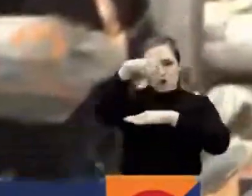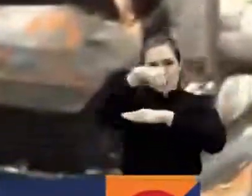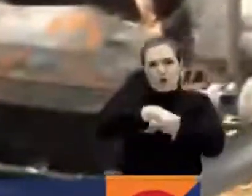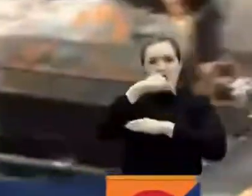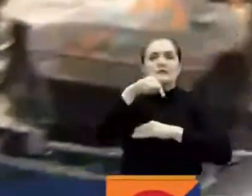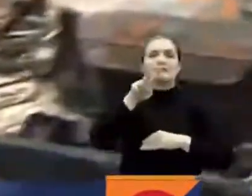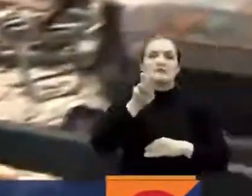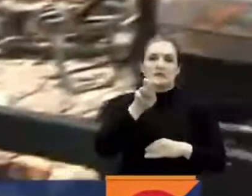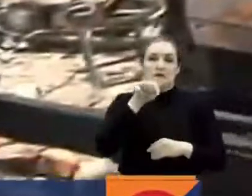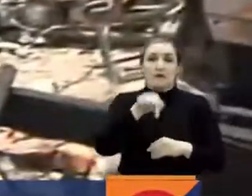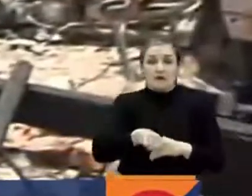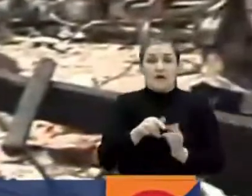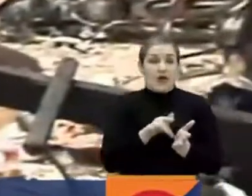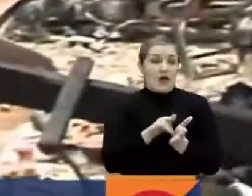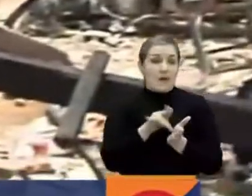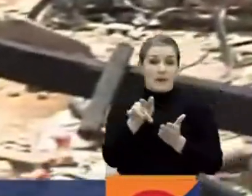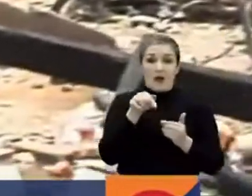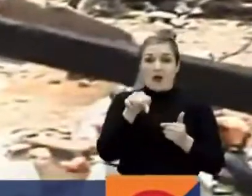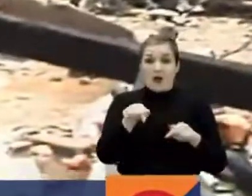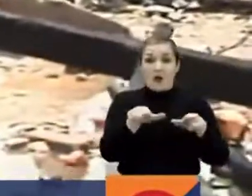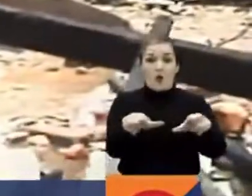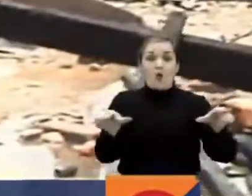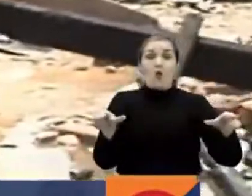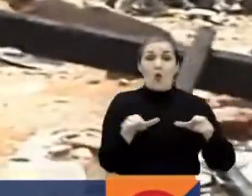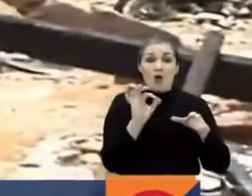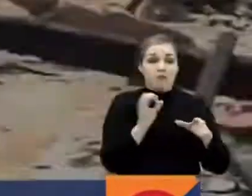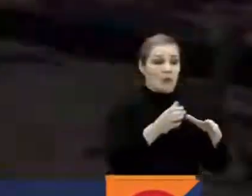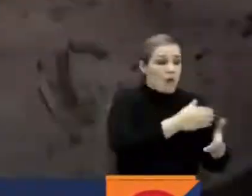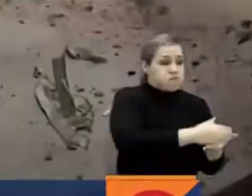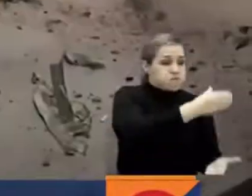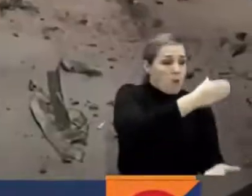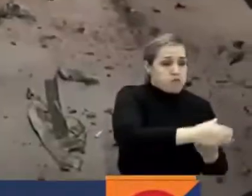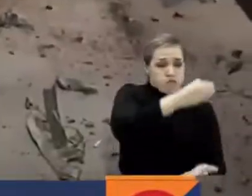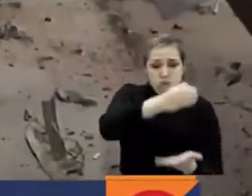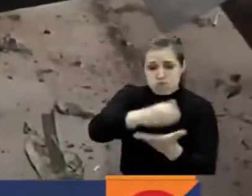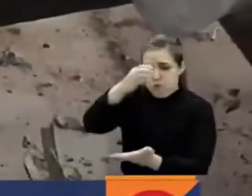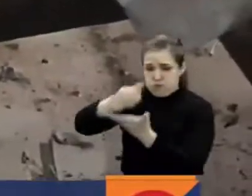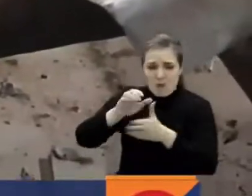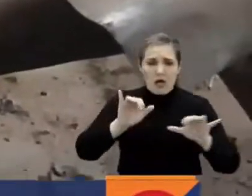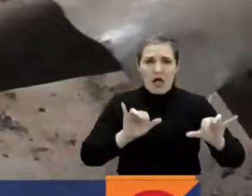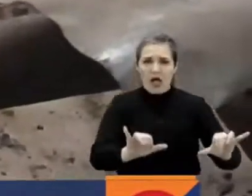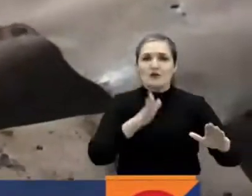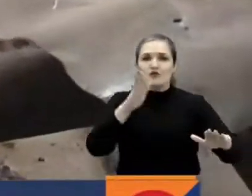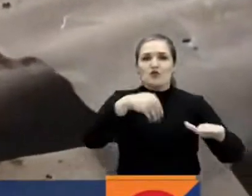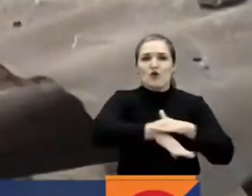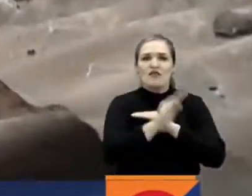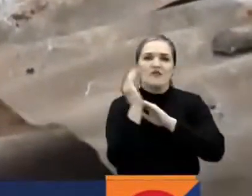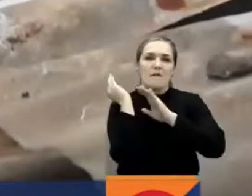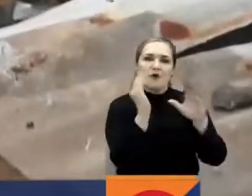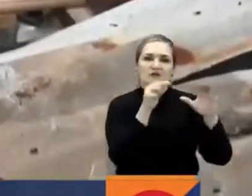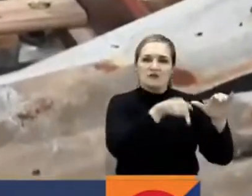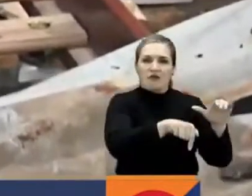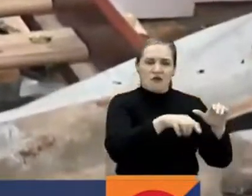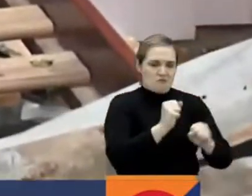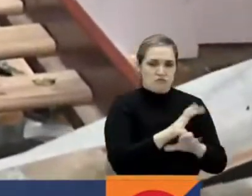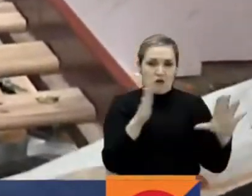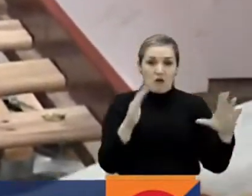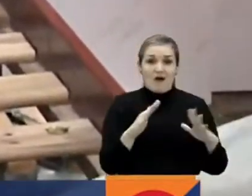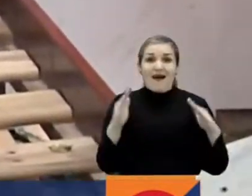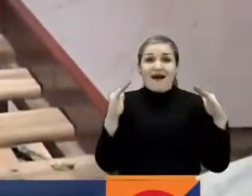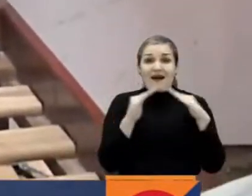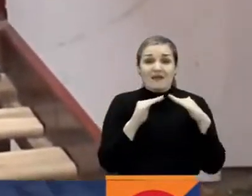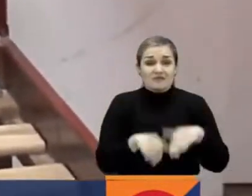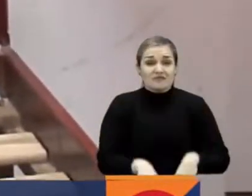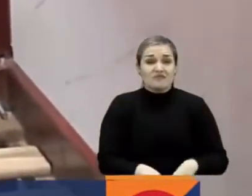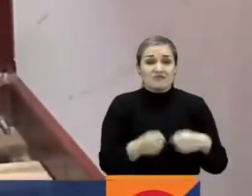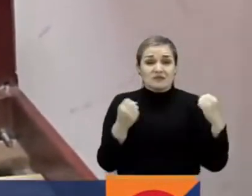emergencia. Aquí era también conocido como el depósito de cilindros de gas. Como si la destrucción de las casas no fuera